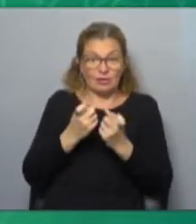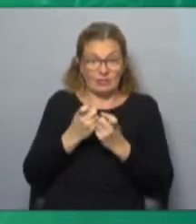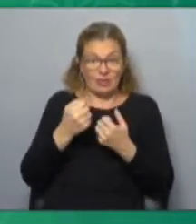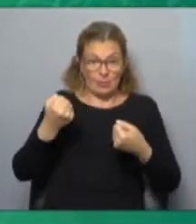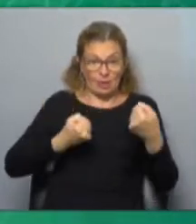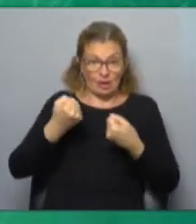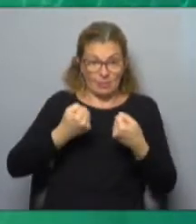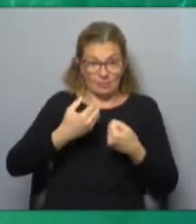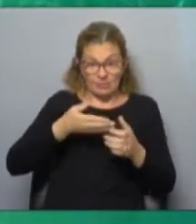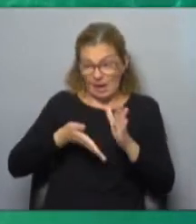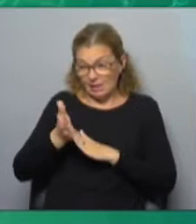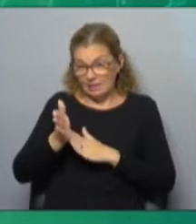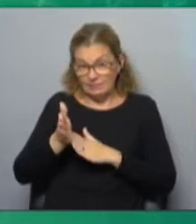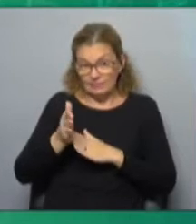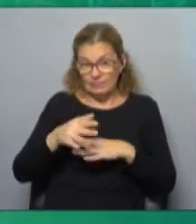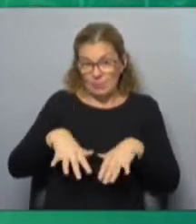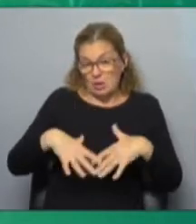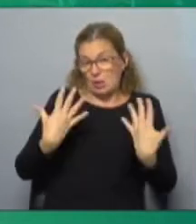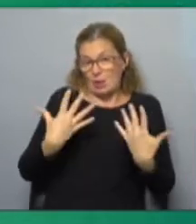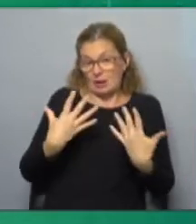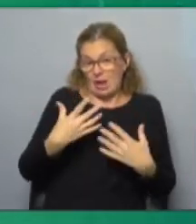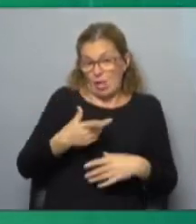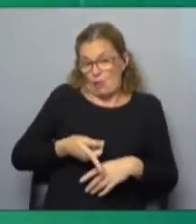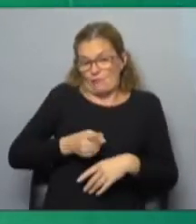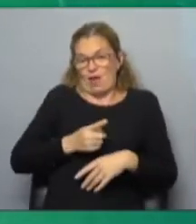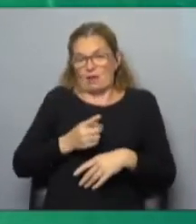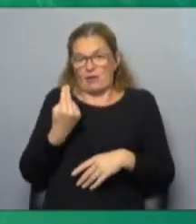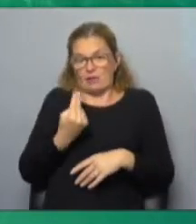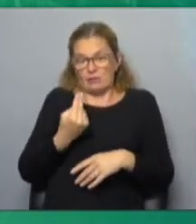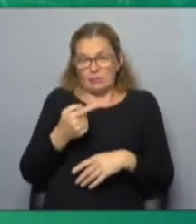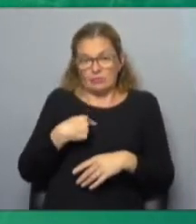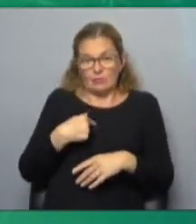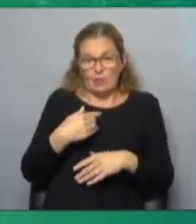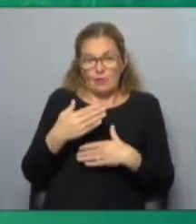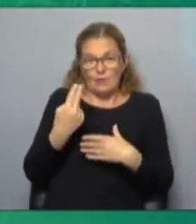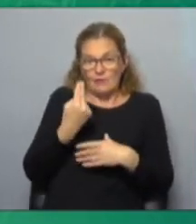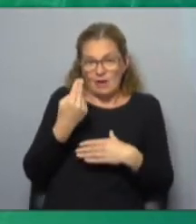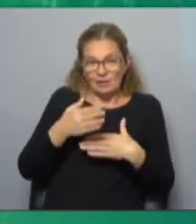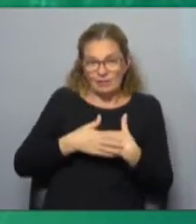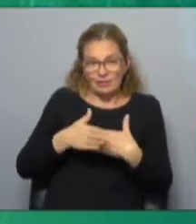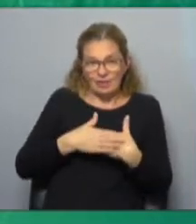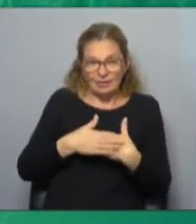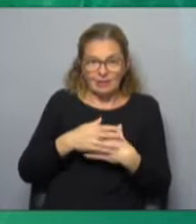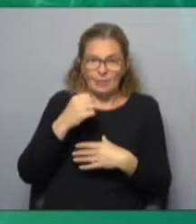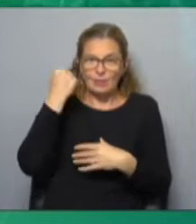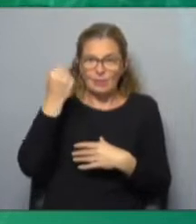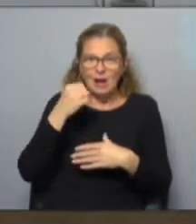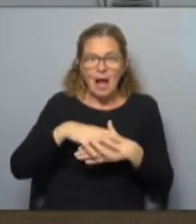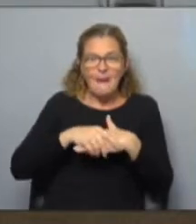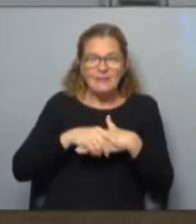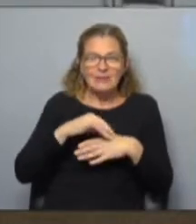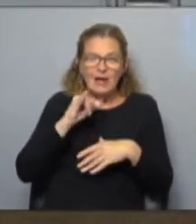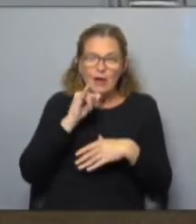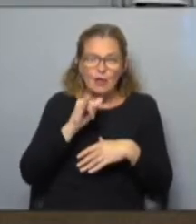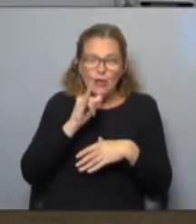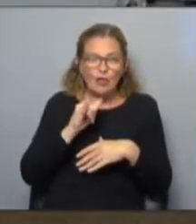camioneta para trasladarse porque pueden hacer en cualquier lado. Nosotras creemos que el hecho de tener un baño cerca es fundamental. Las amigas de la joven también